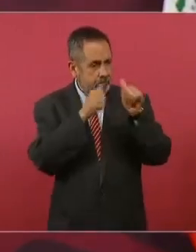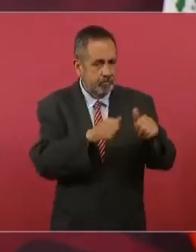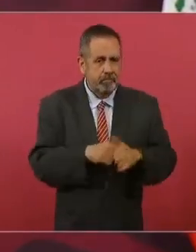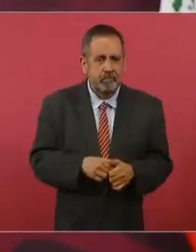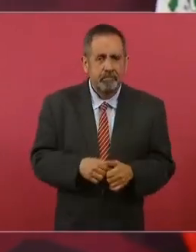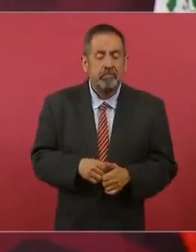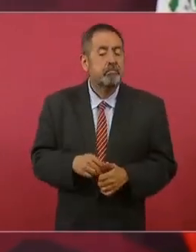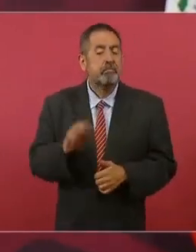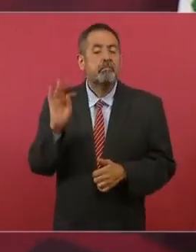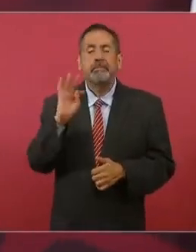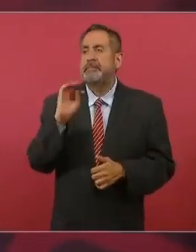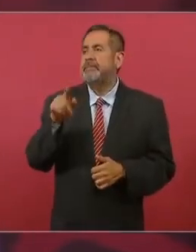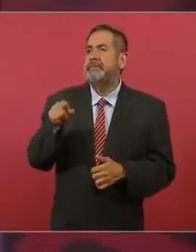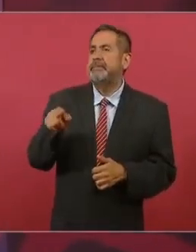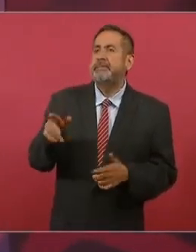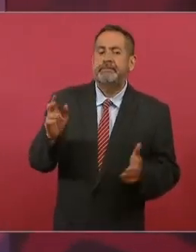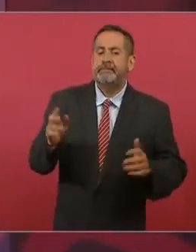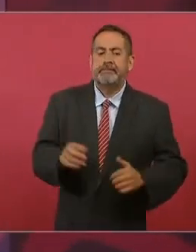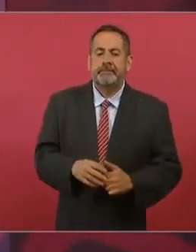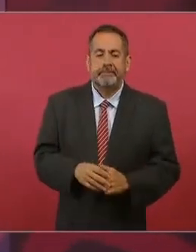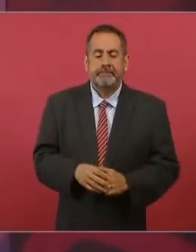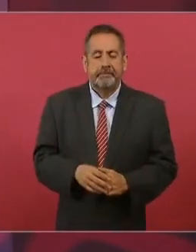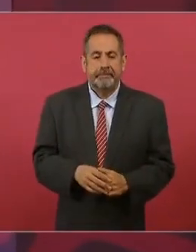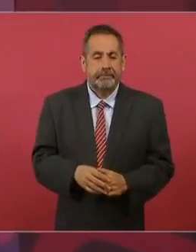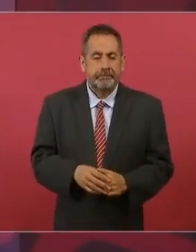Si vas a llegar en